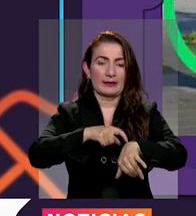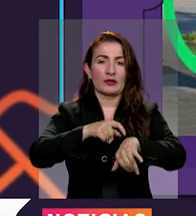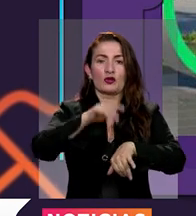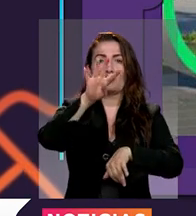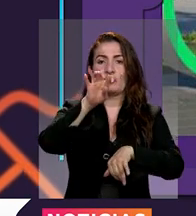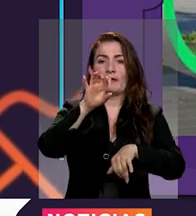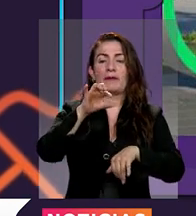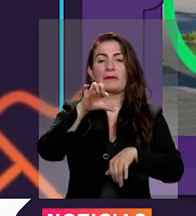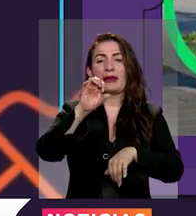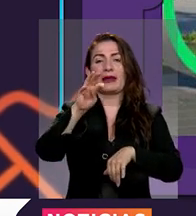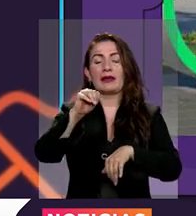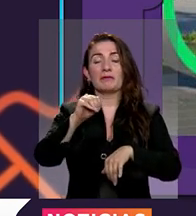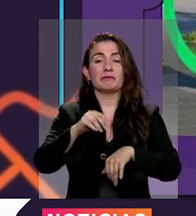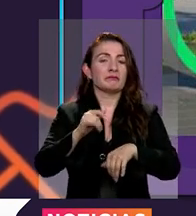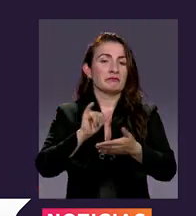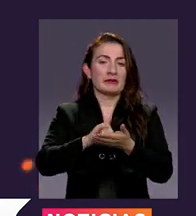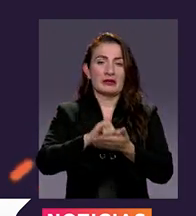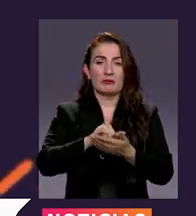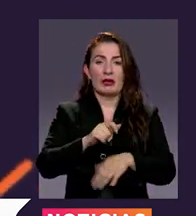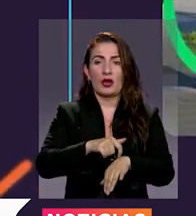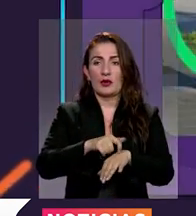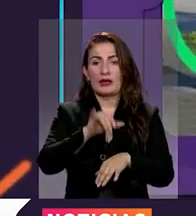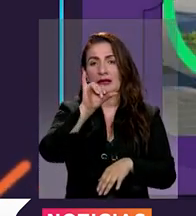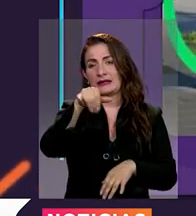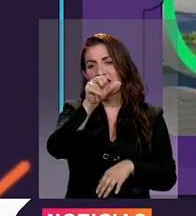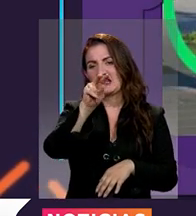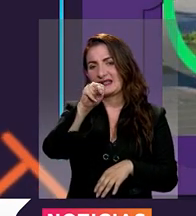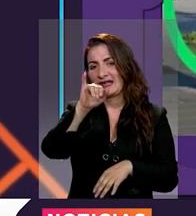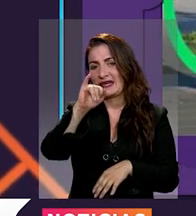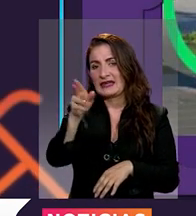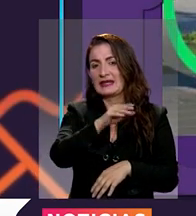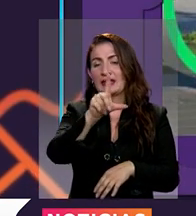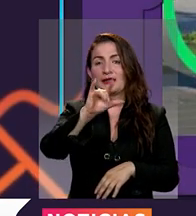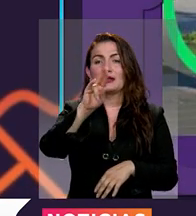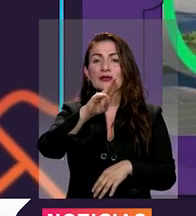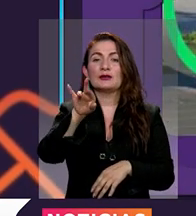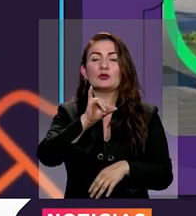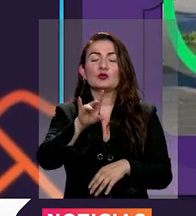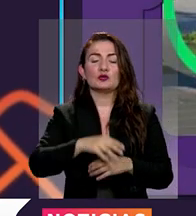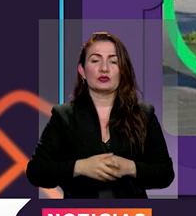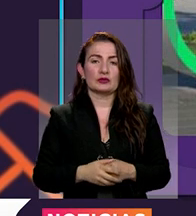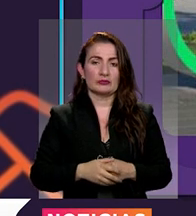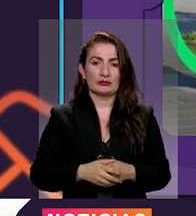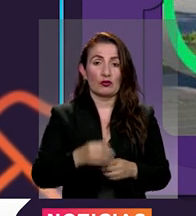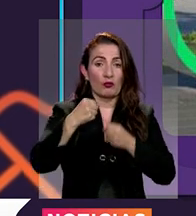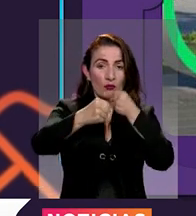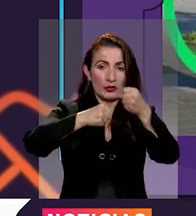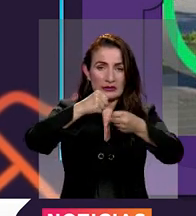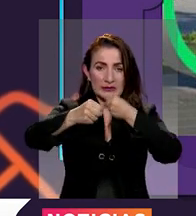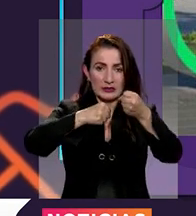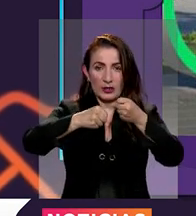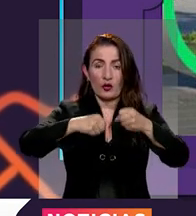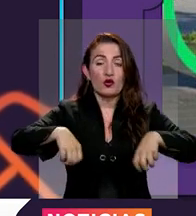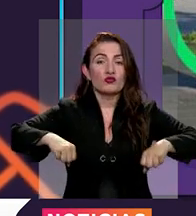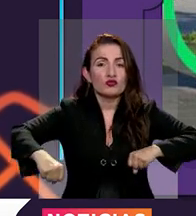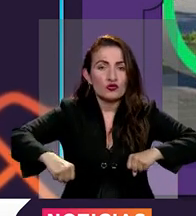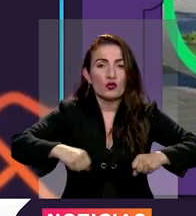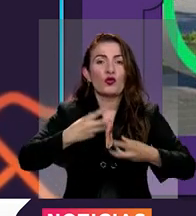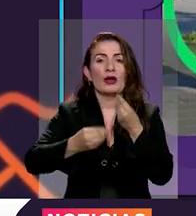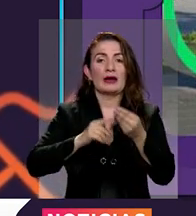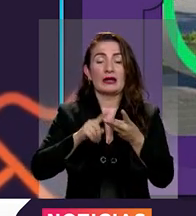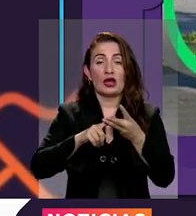p.m. Y a la misma hora harán su debut Jenny Arias en boxeo y Luz Adiela Álvarez en judo. Por último, Saber Ávila